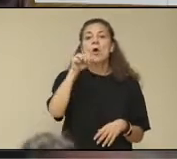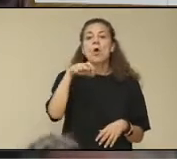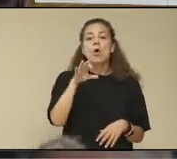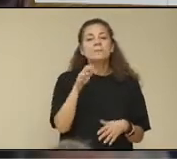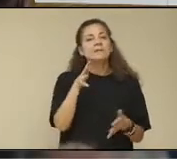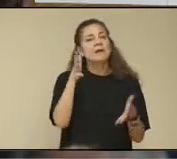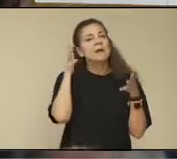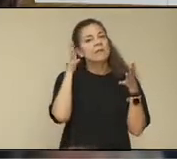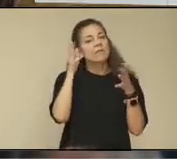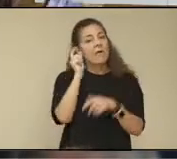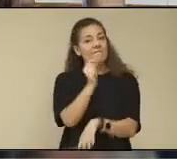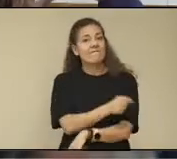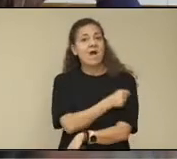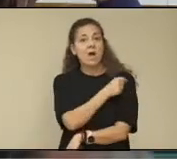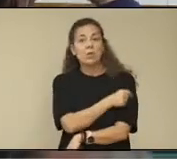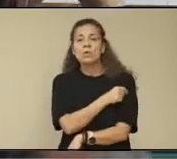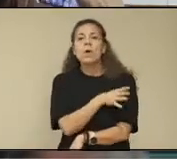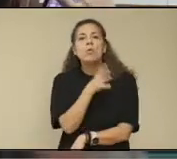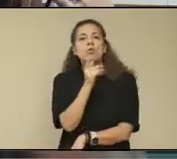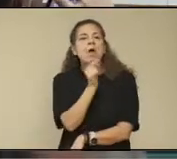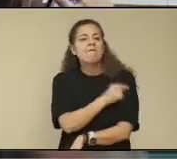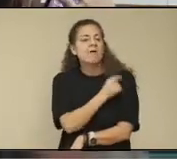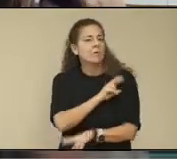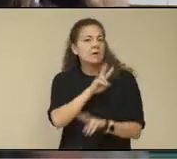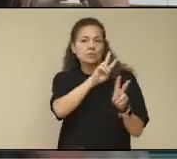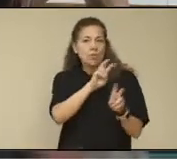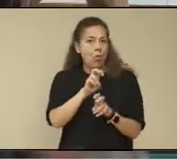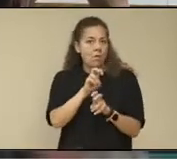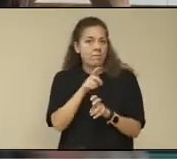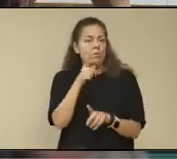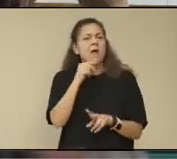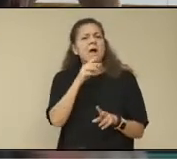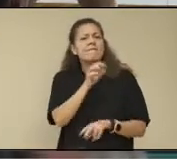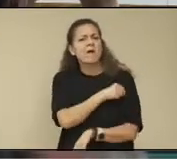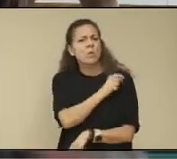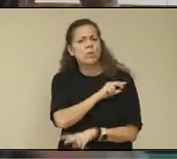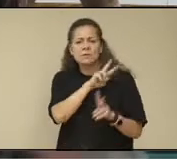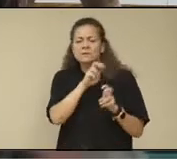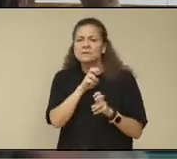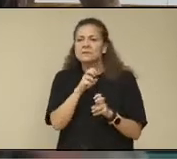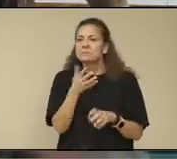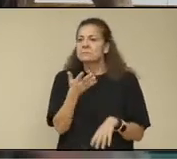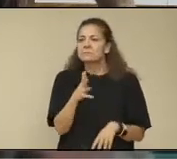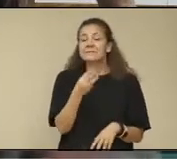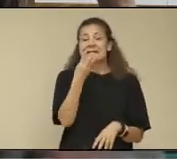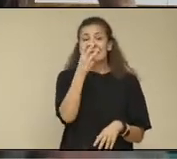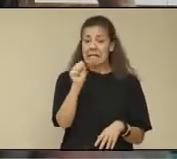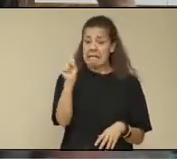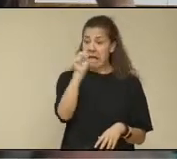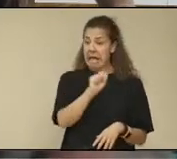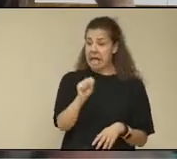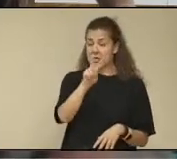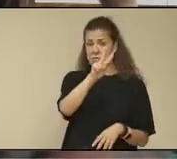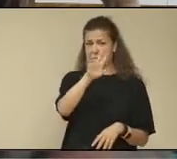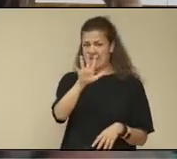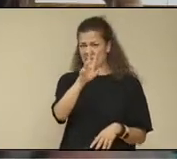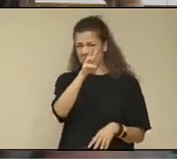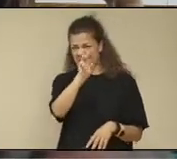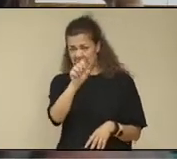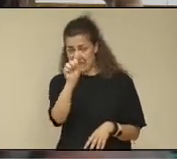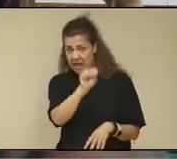recomienda la vacuna como una vacuna innovadora, una vacuna que tiene aproximadamente 30 años, 25-30